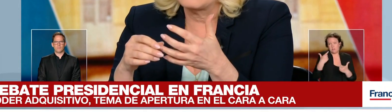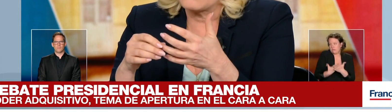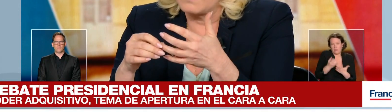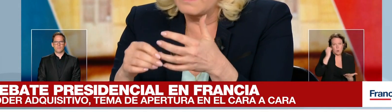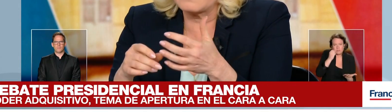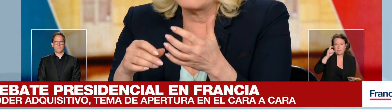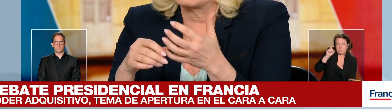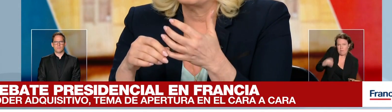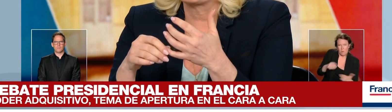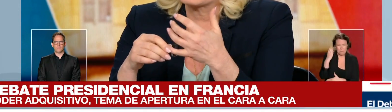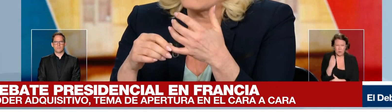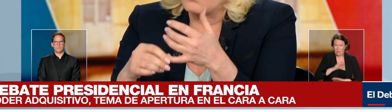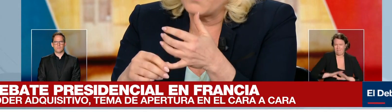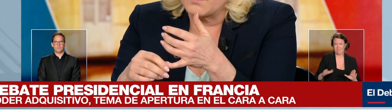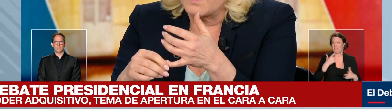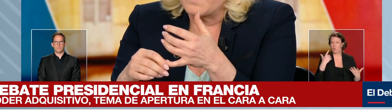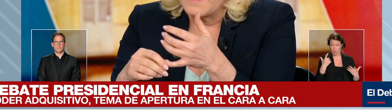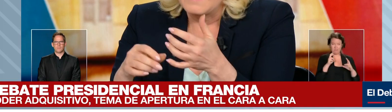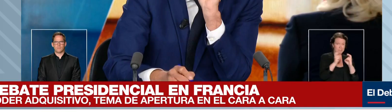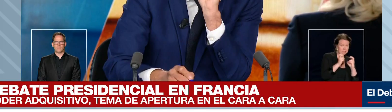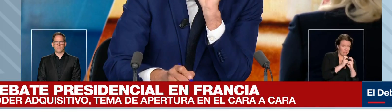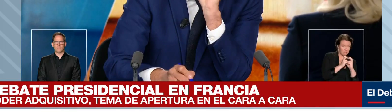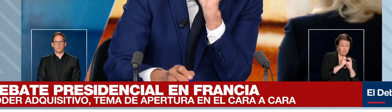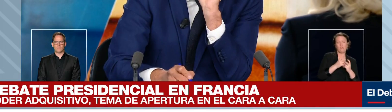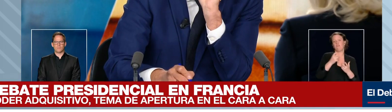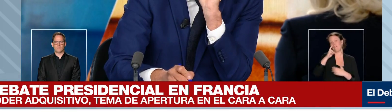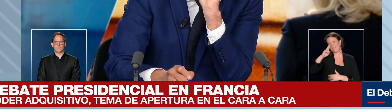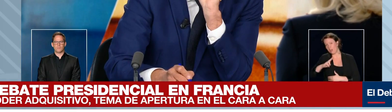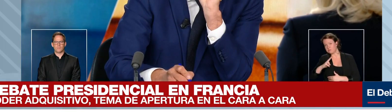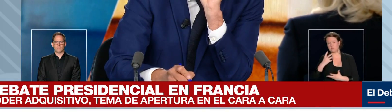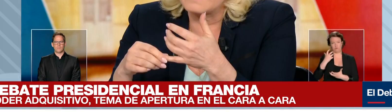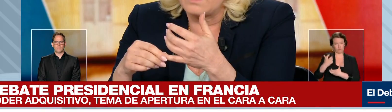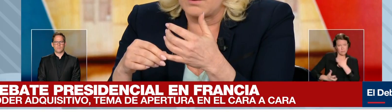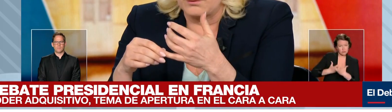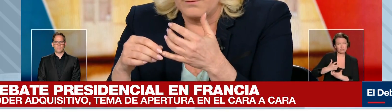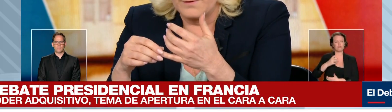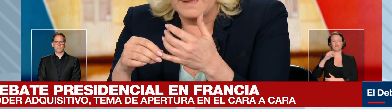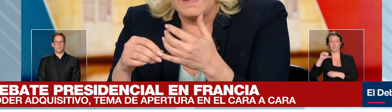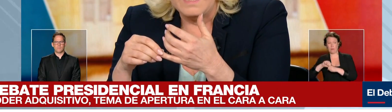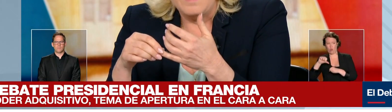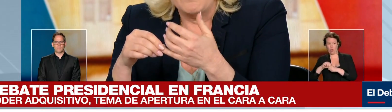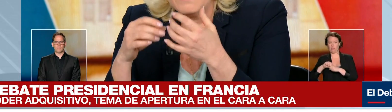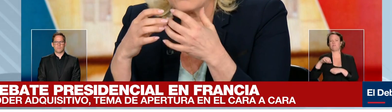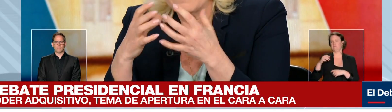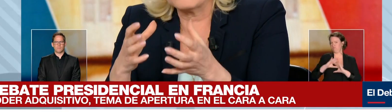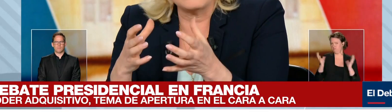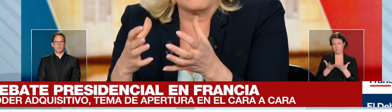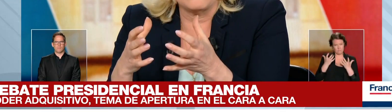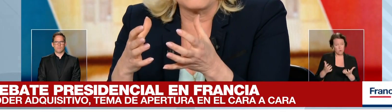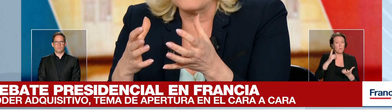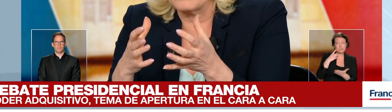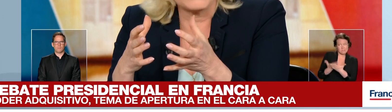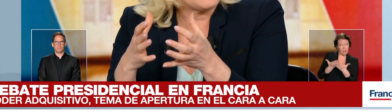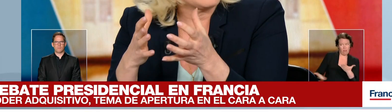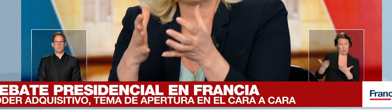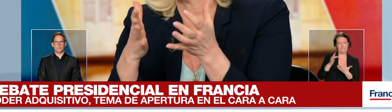este IVA sobre los combustibles, el gas, la electricidad, el fuel oil. Son 12 mil millones que les devolveré hacia